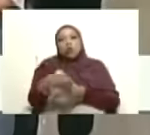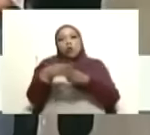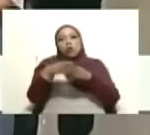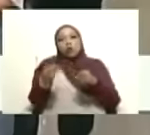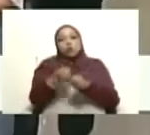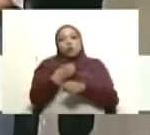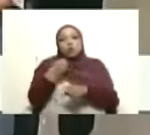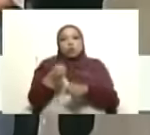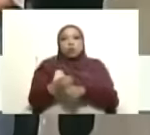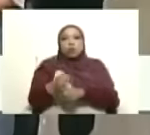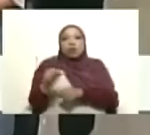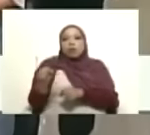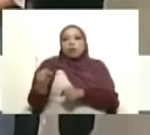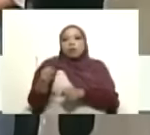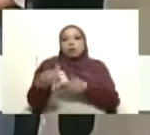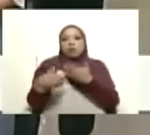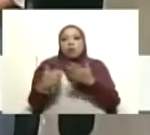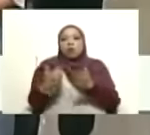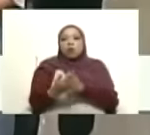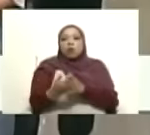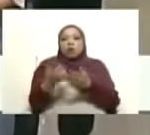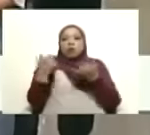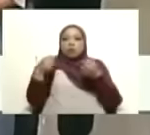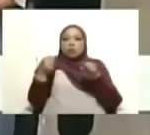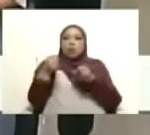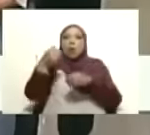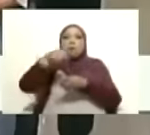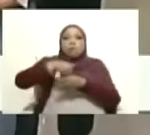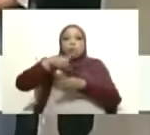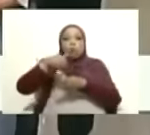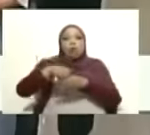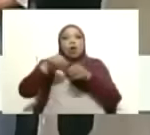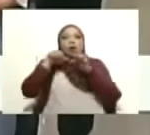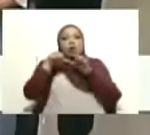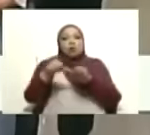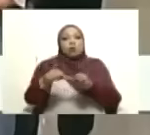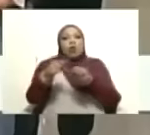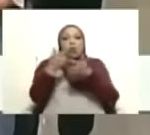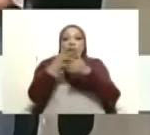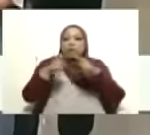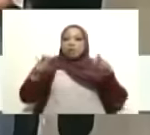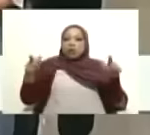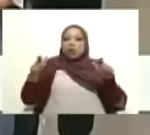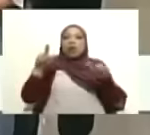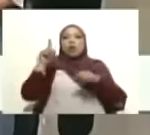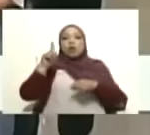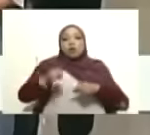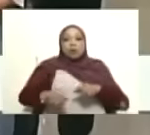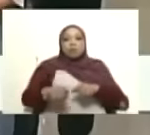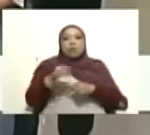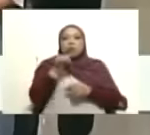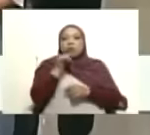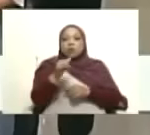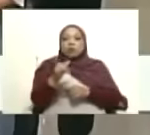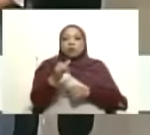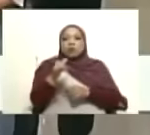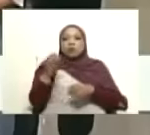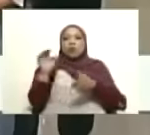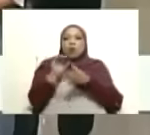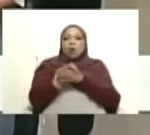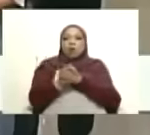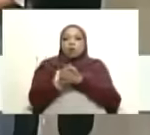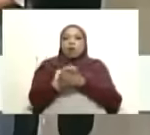las garantías para que ejerza su voto con toda la libertad. Y por supuesto, para los